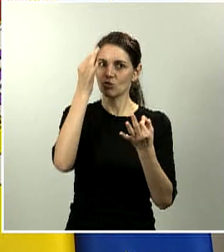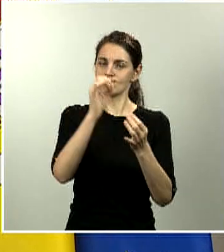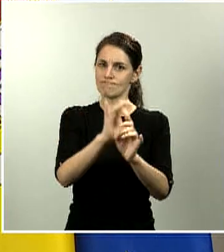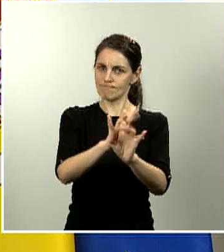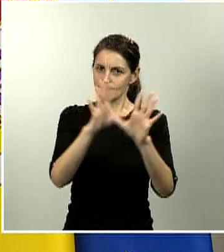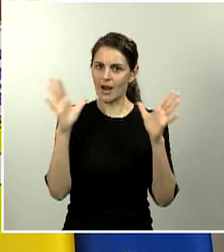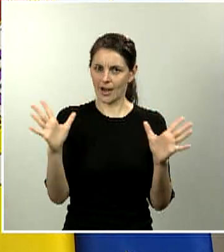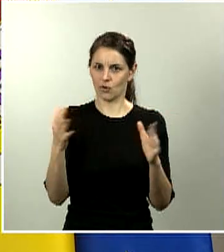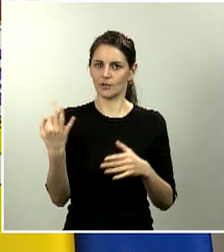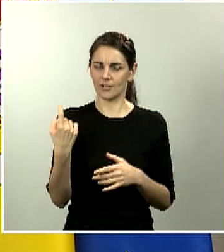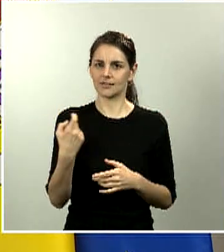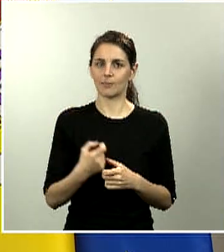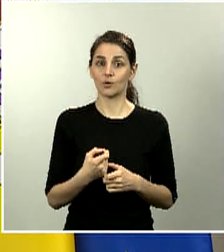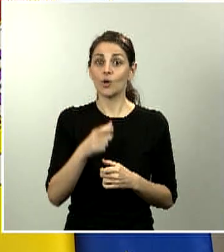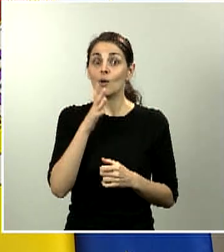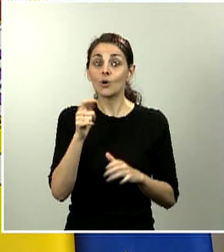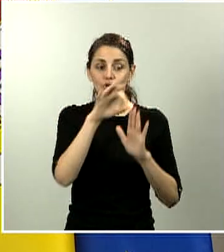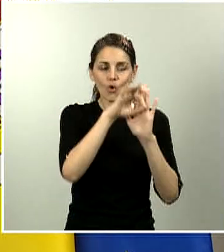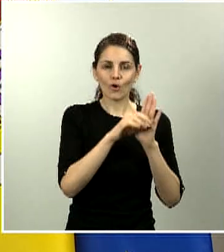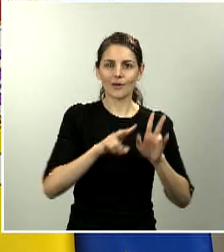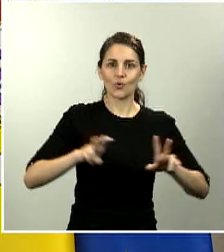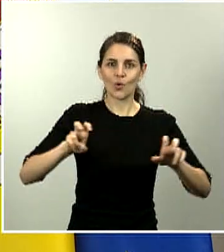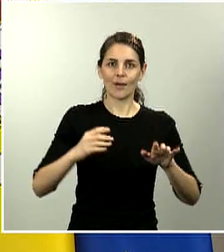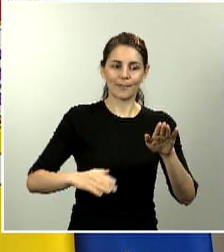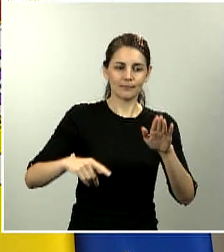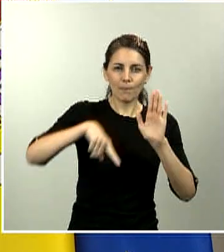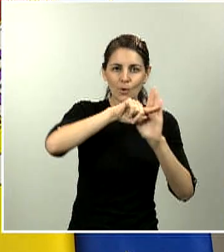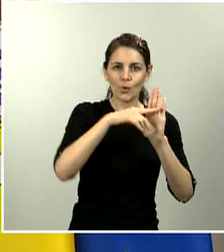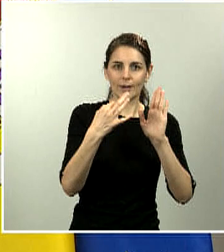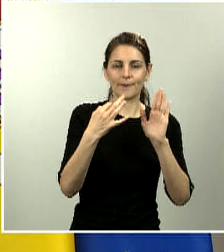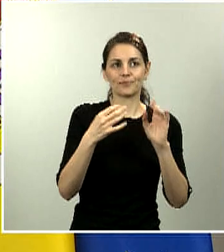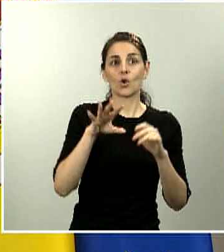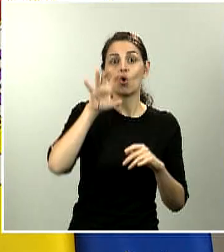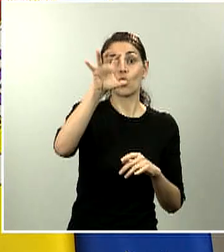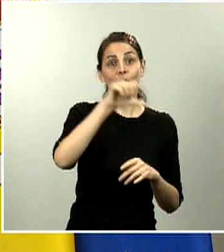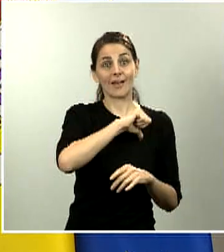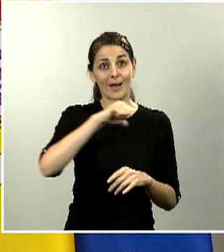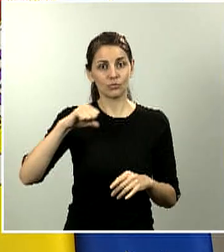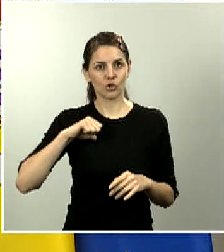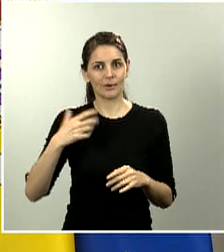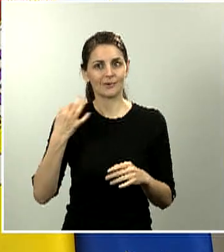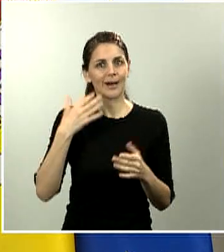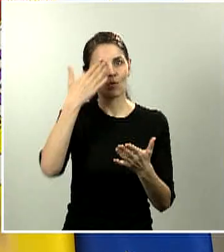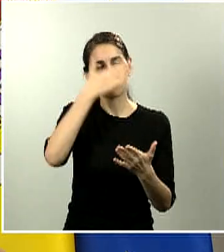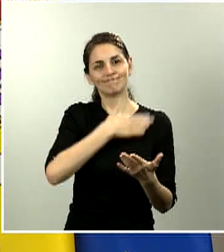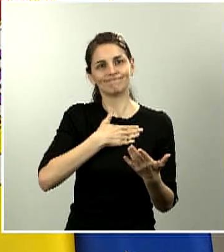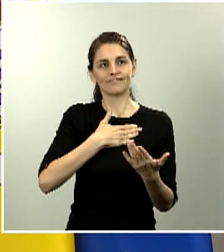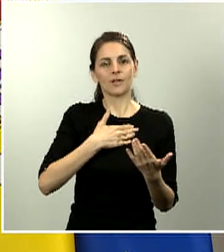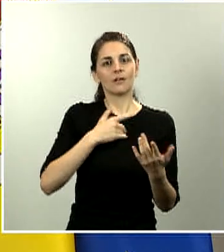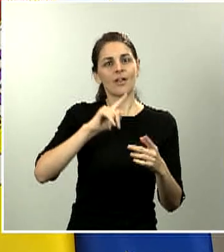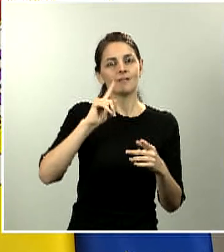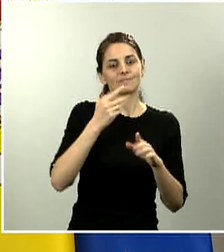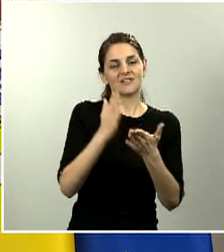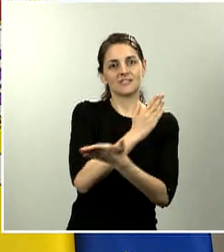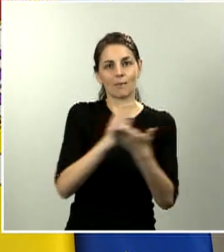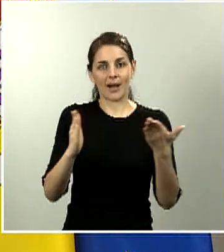se especifica y se solicita a las comunidades autónomas que discriminen aquellos diagnosticados positivos que lo han sido